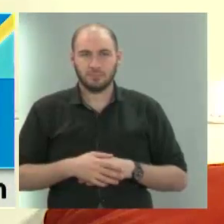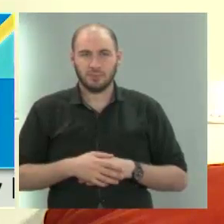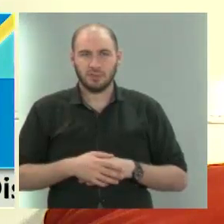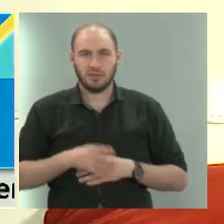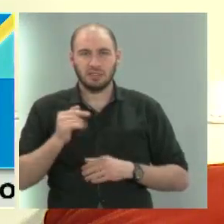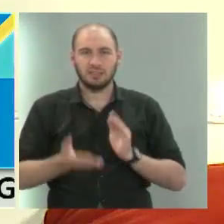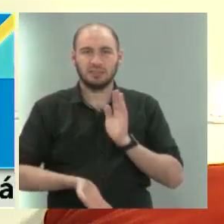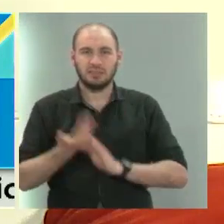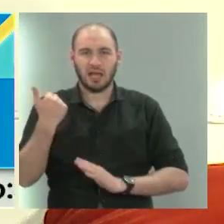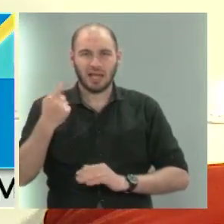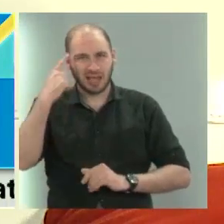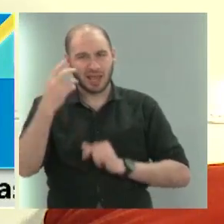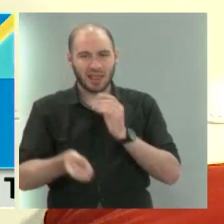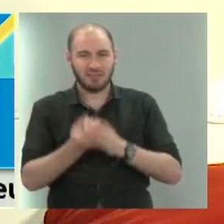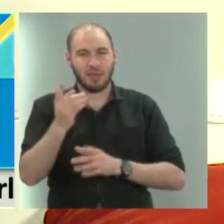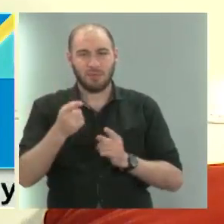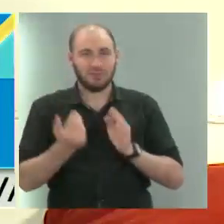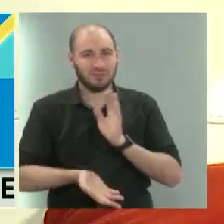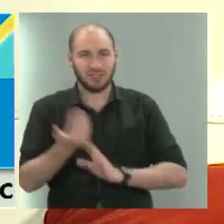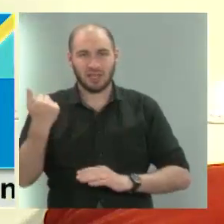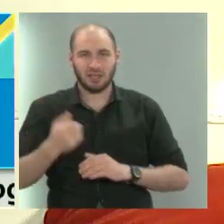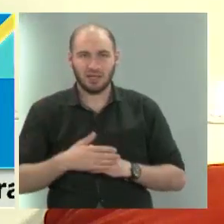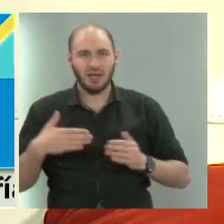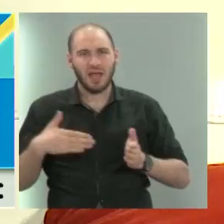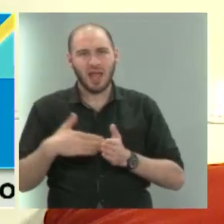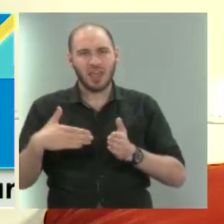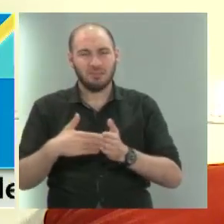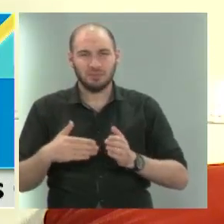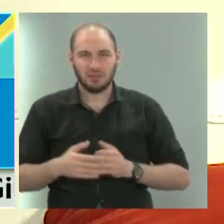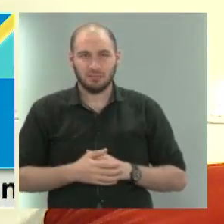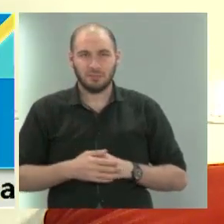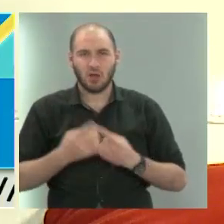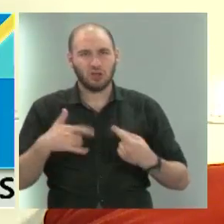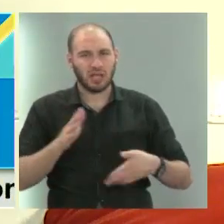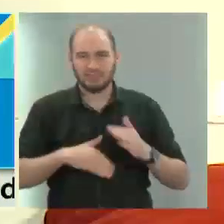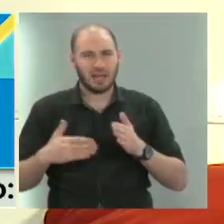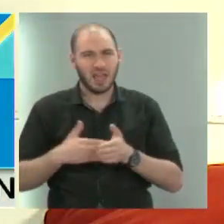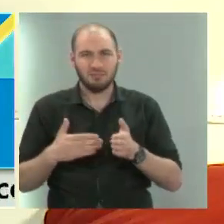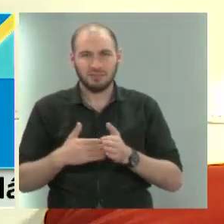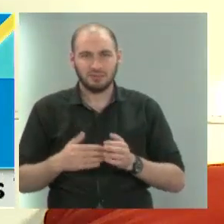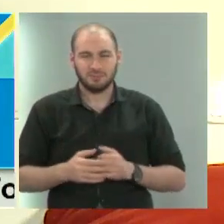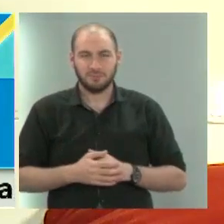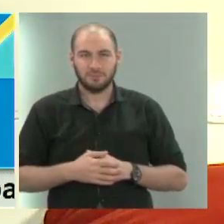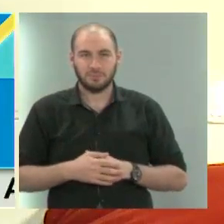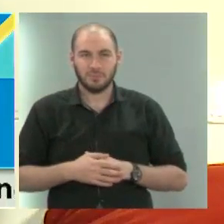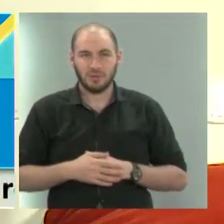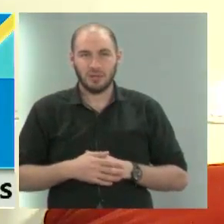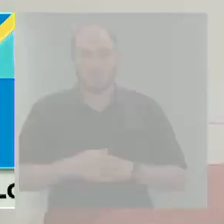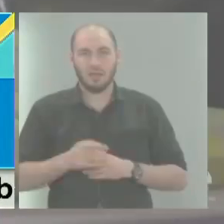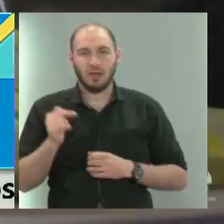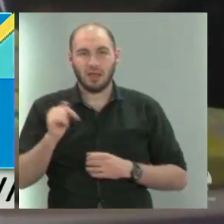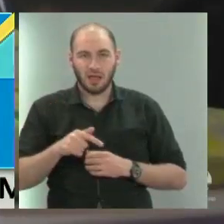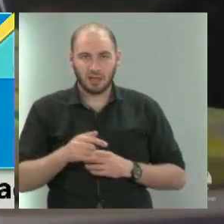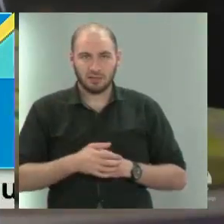le quitan la creatividad al docente, ¿no? Claro. Lo limitan al docente, ¿no? Para que haga cosas. Entonces nos encontramos con el que se engancha,